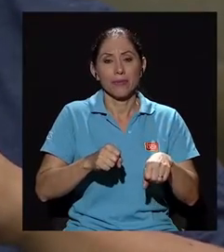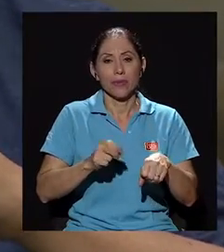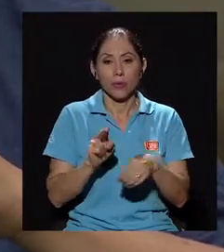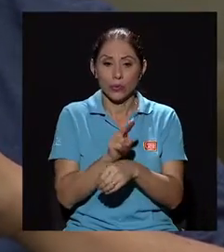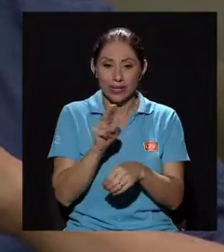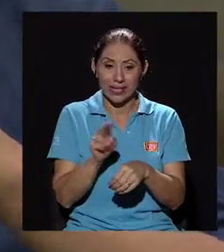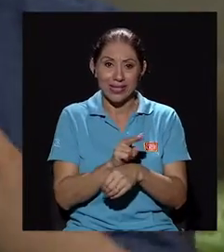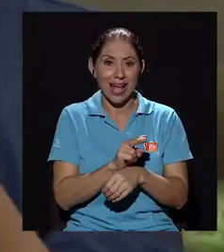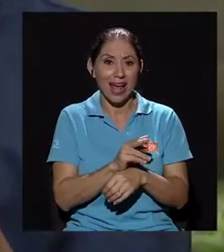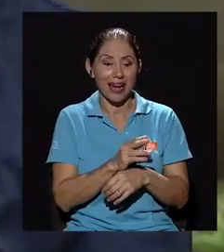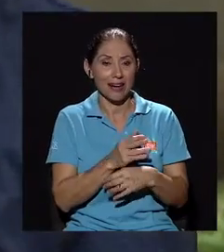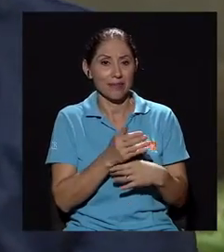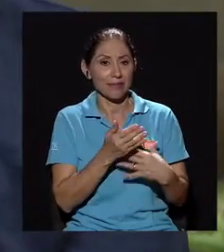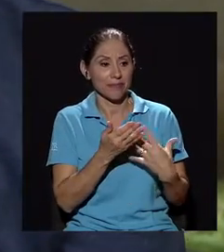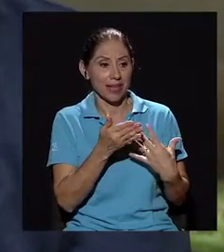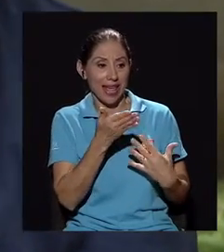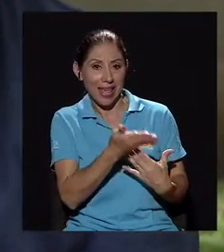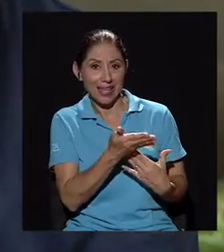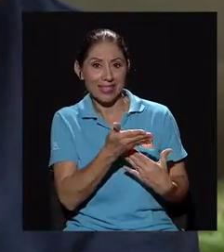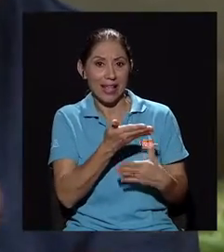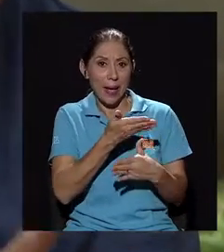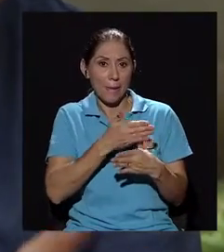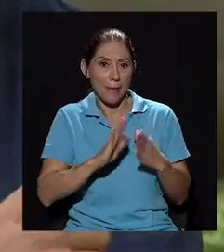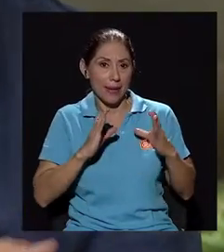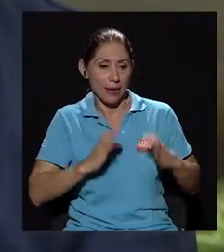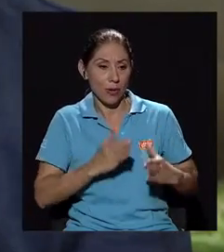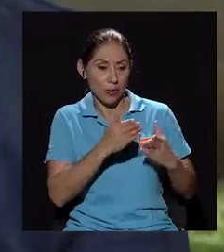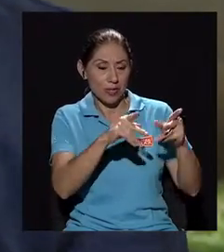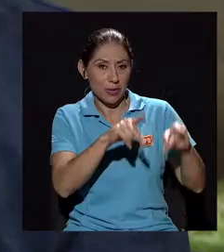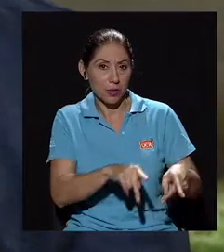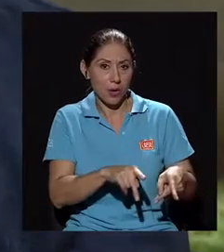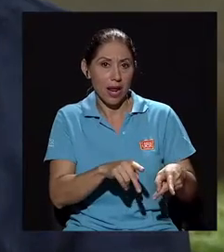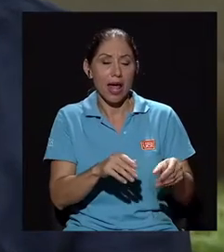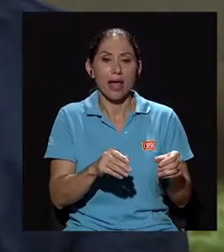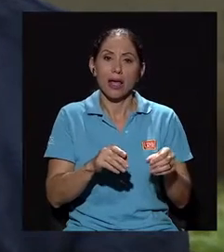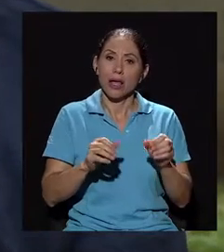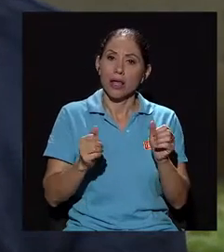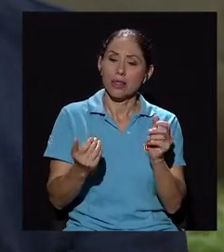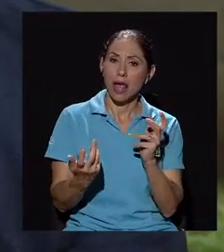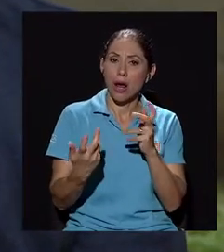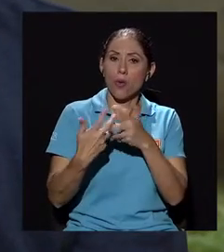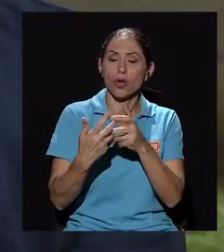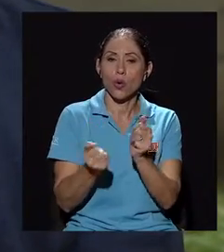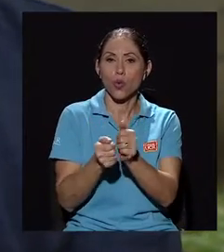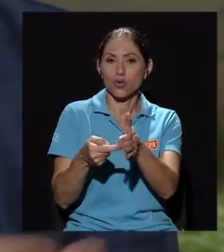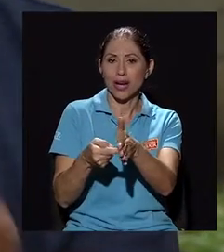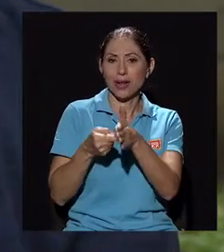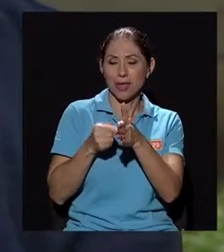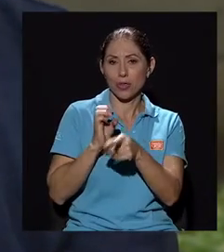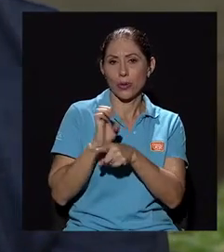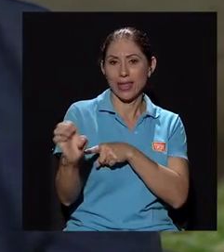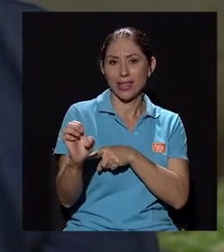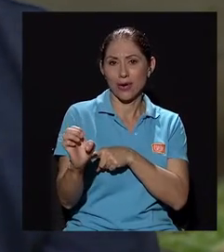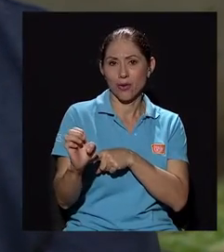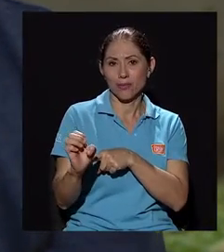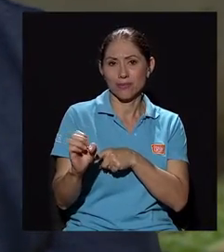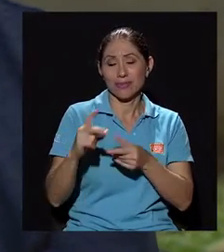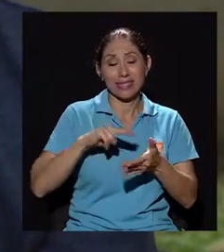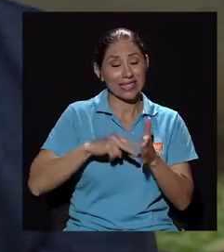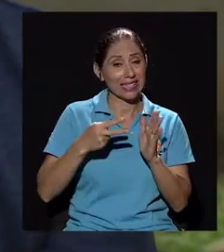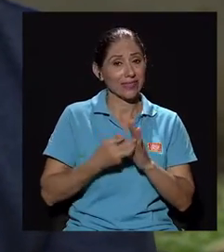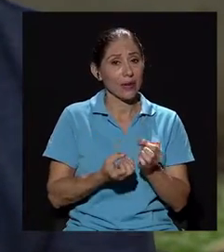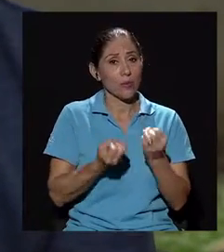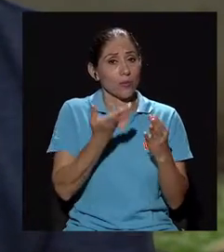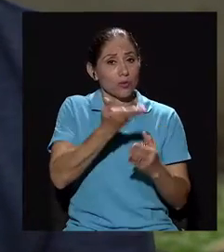según el requerimiento, ¿verdad?, o sea, mediante una justificación, o sea, ética. Uh-huh. Por eso te digo, o sea, hay todo un